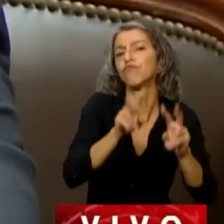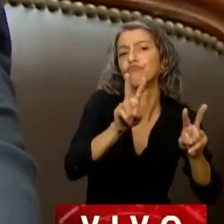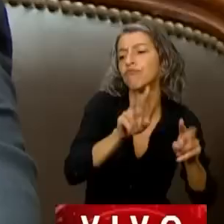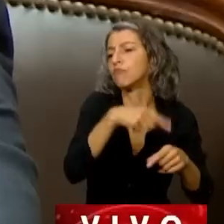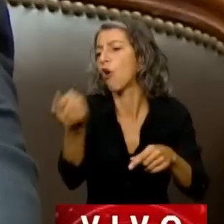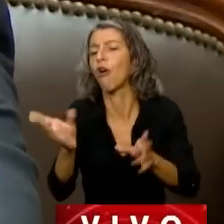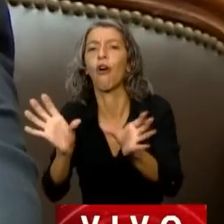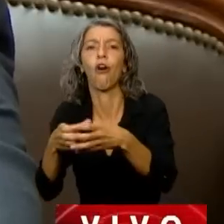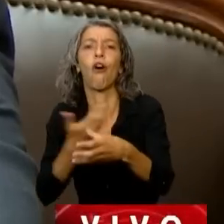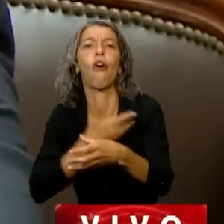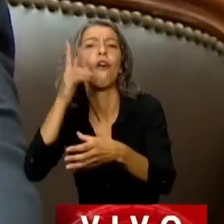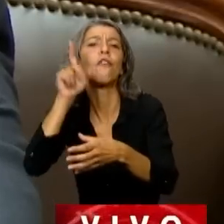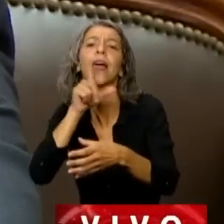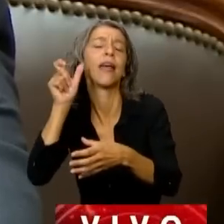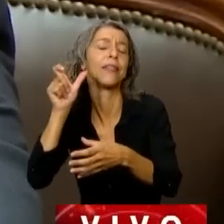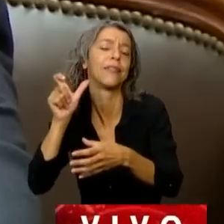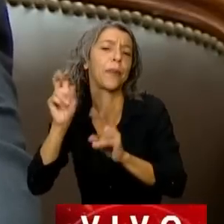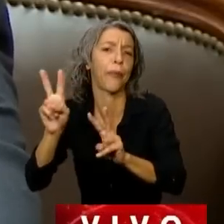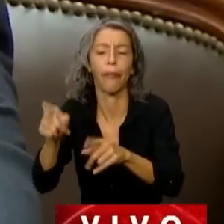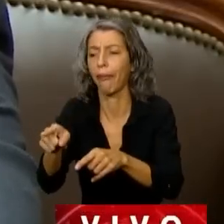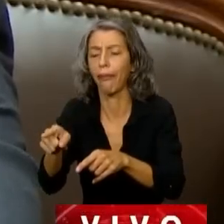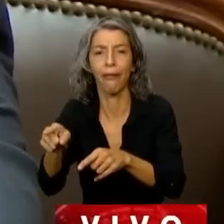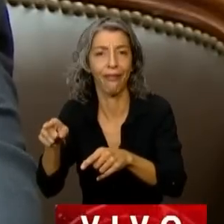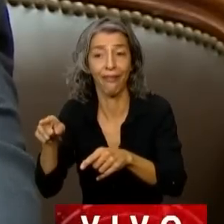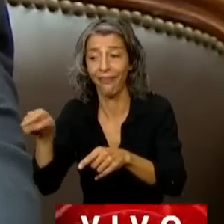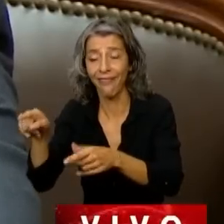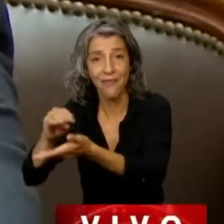la Victoria, son empleados